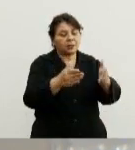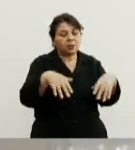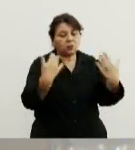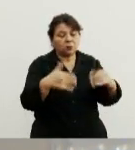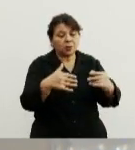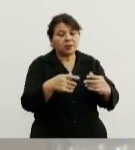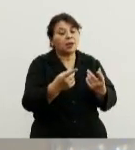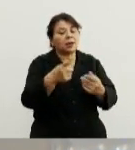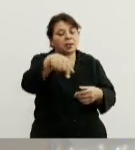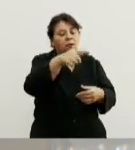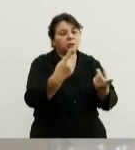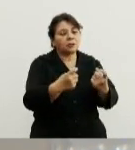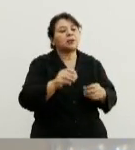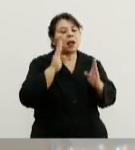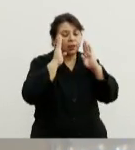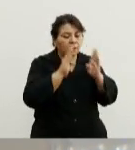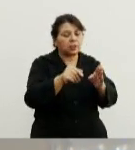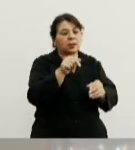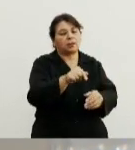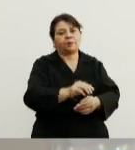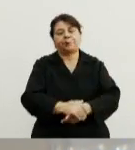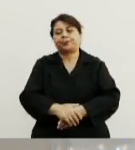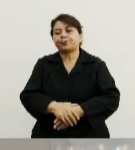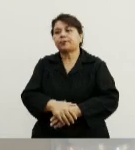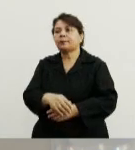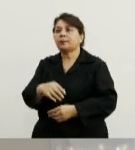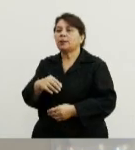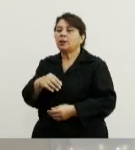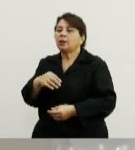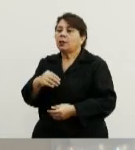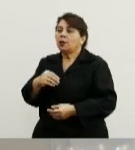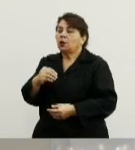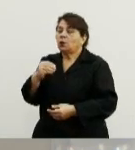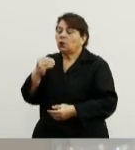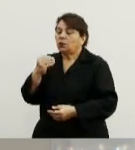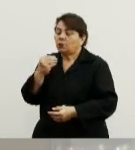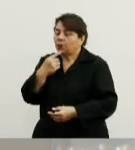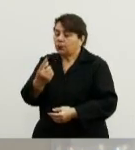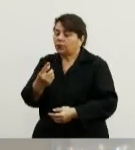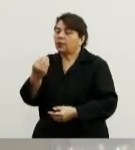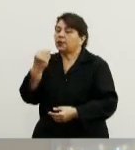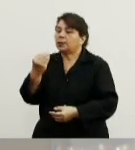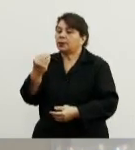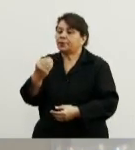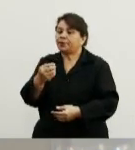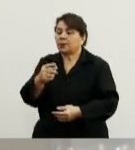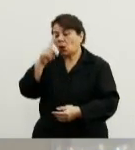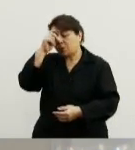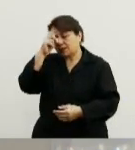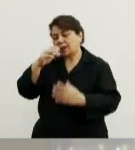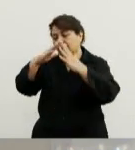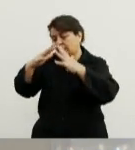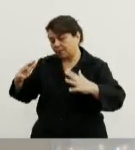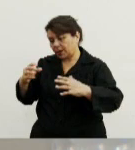momento cristian a gonzález de radio río y maría eugenia vega de san juan 8 puntocom consultan cuántos hospitales de campaña